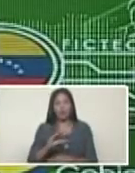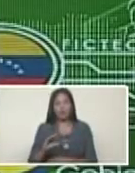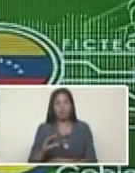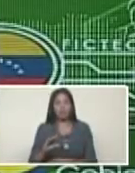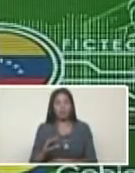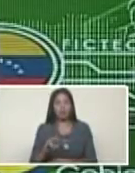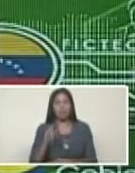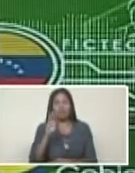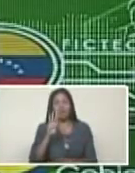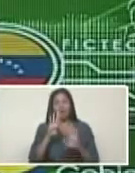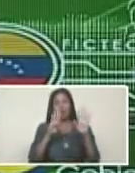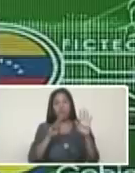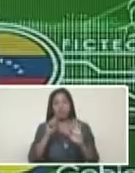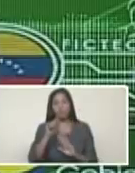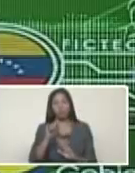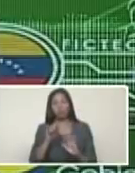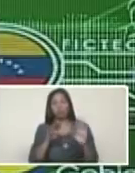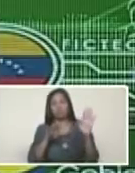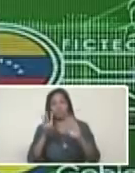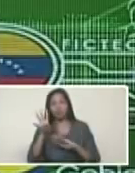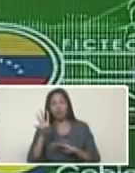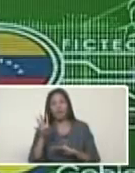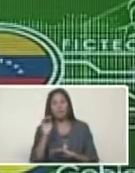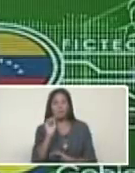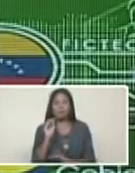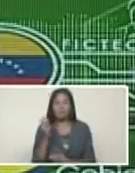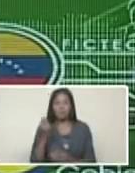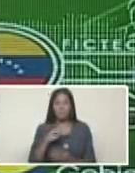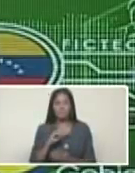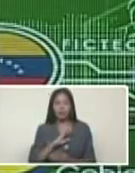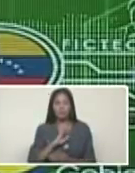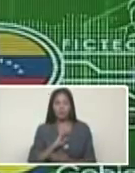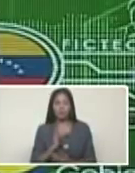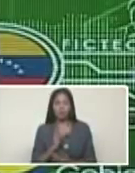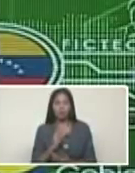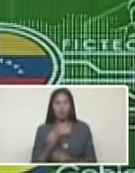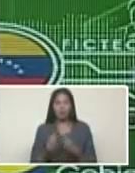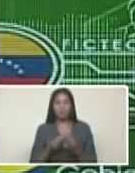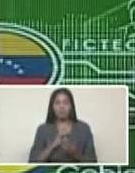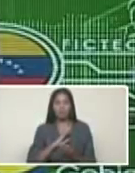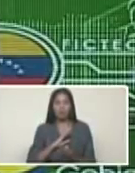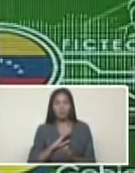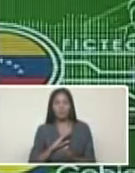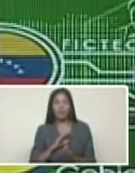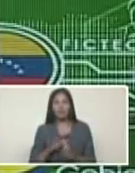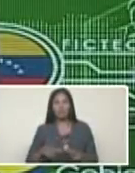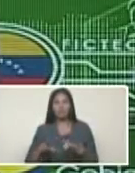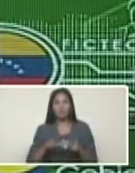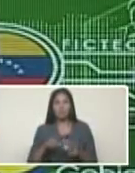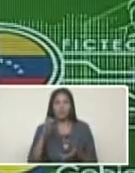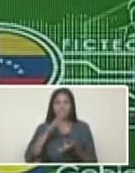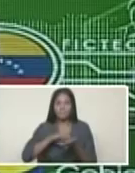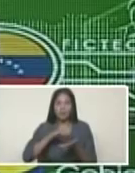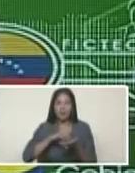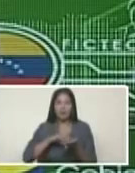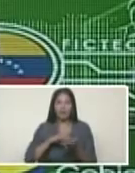calibre 9.19 milímetros en la Gerencia General de Metalmecánica de